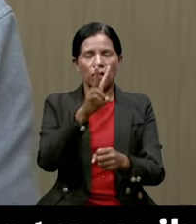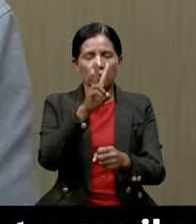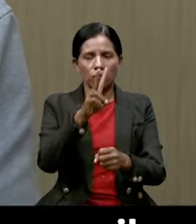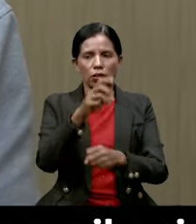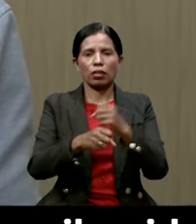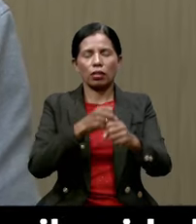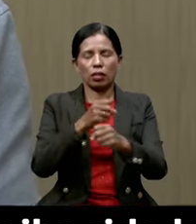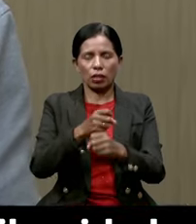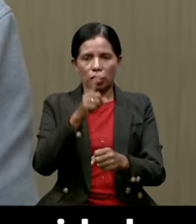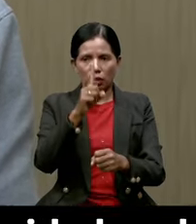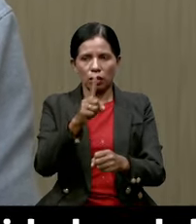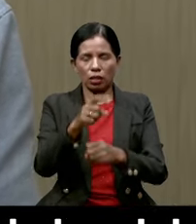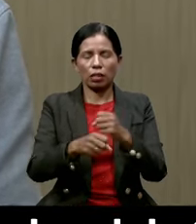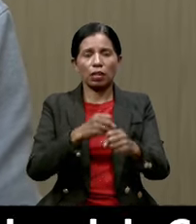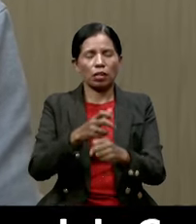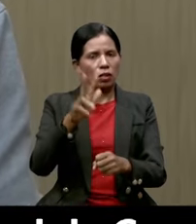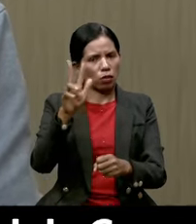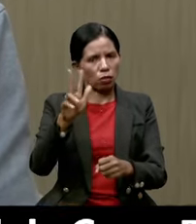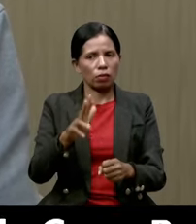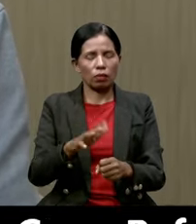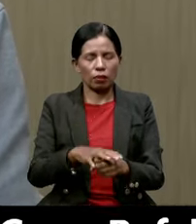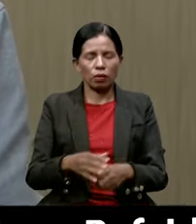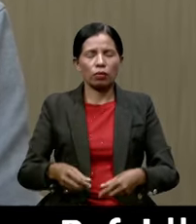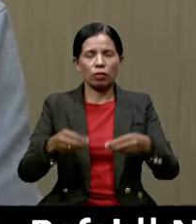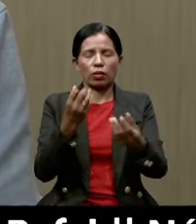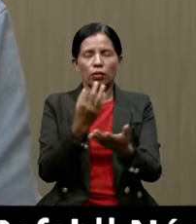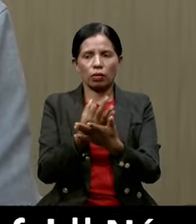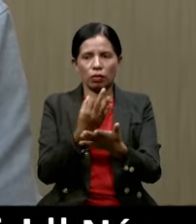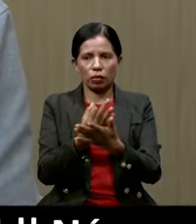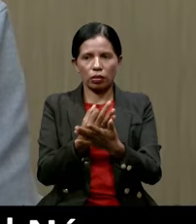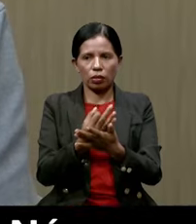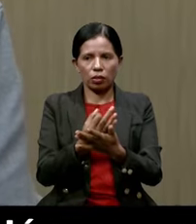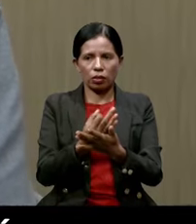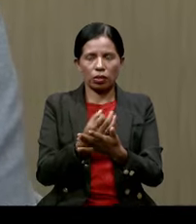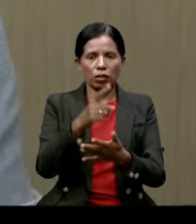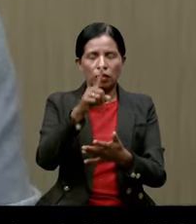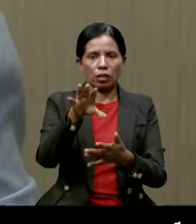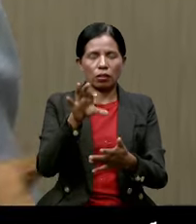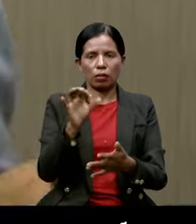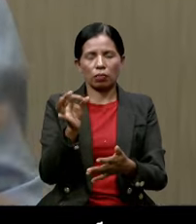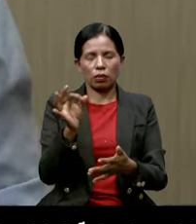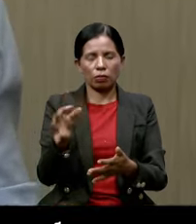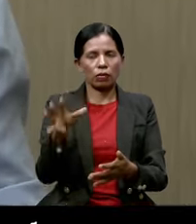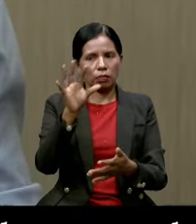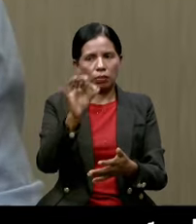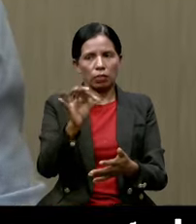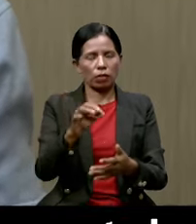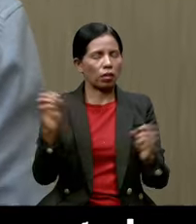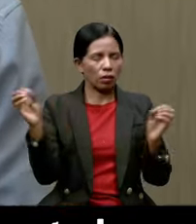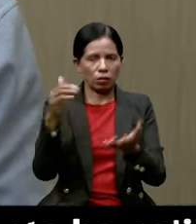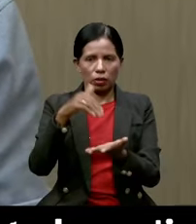tina ida, tina tolu, fotia be 129 cada fulan, mas bem depois lá com